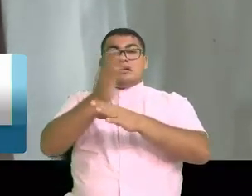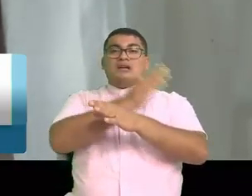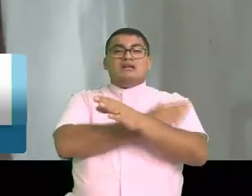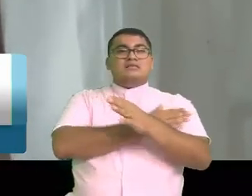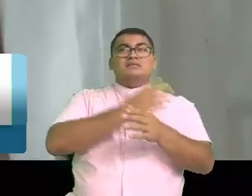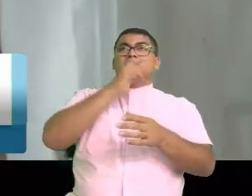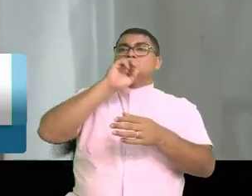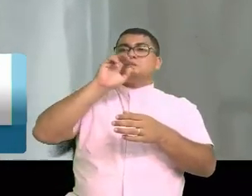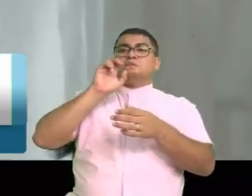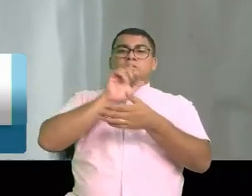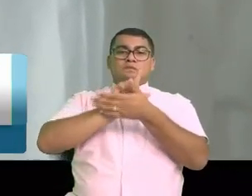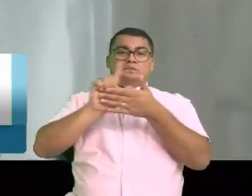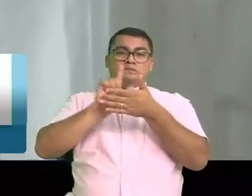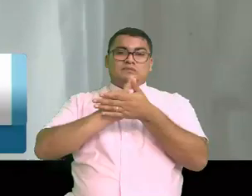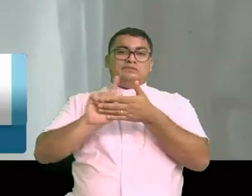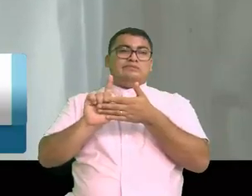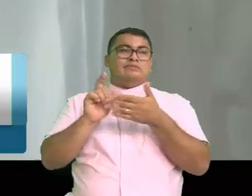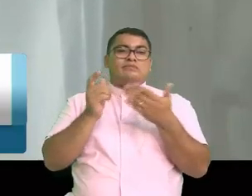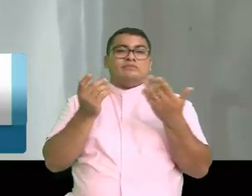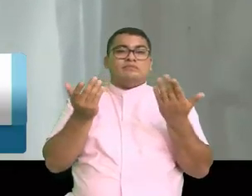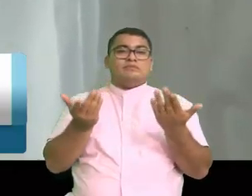dormir,